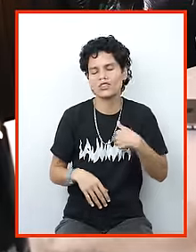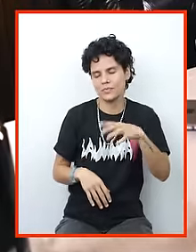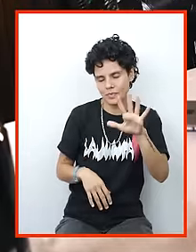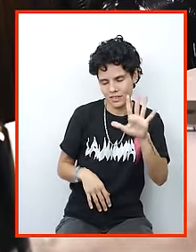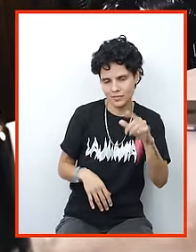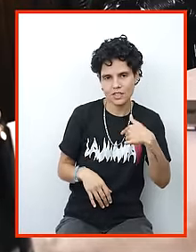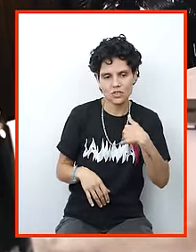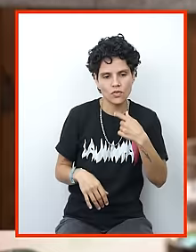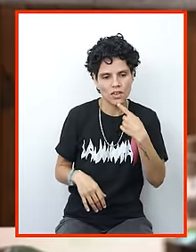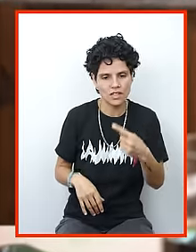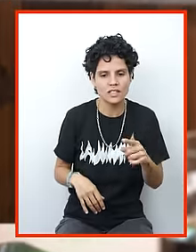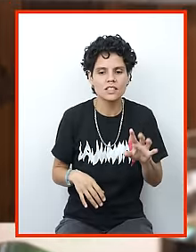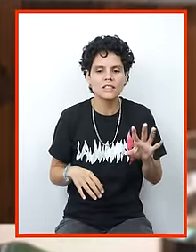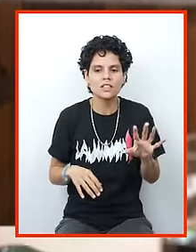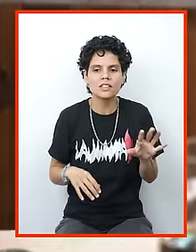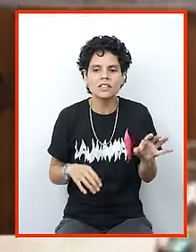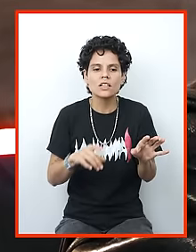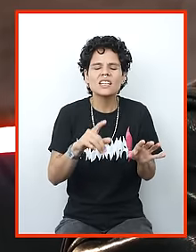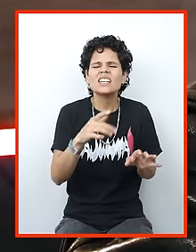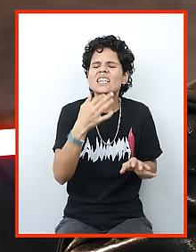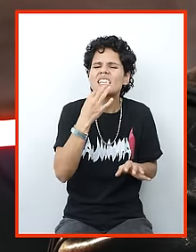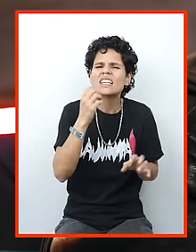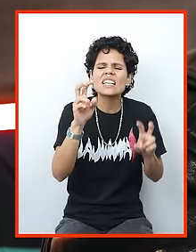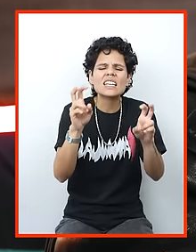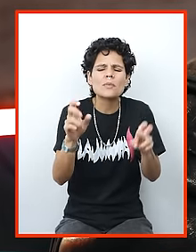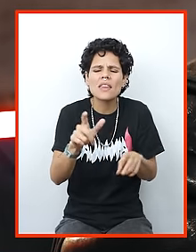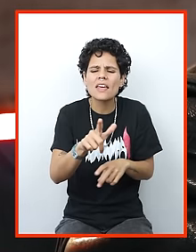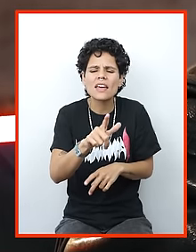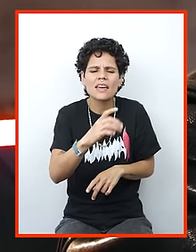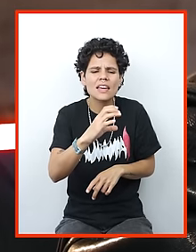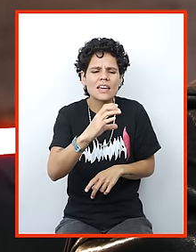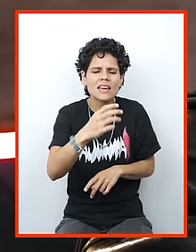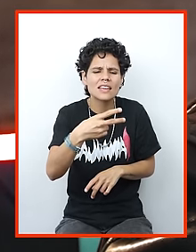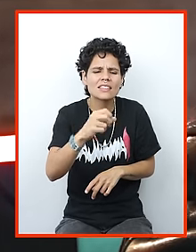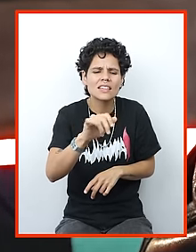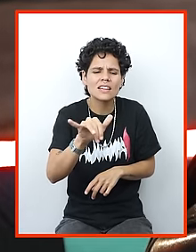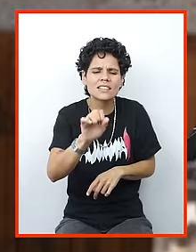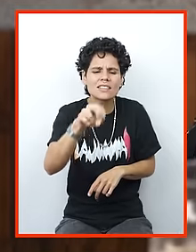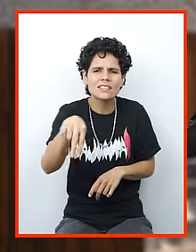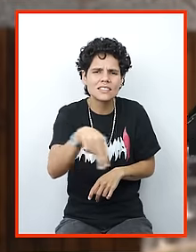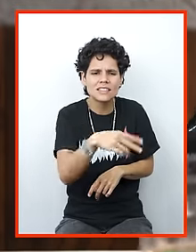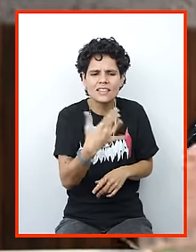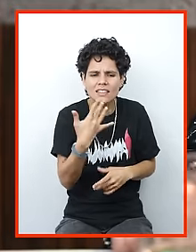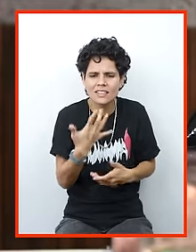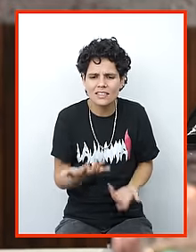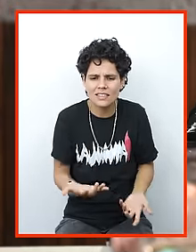de entrar al culto, quiero saber qué es Lil Chayanne, weón. ¿Lil Chayanne? Sí, porque es